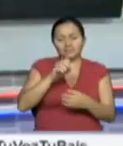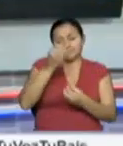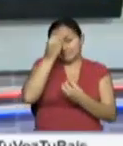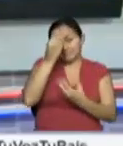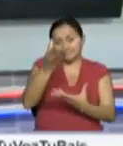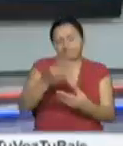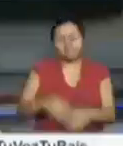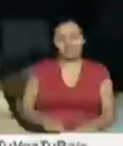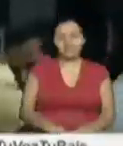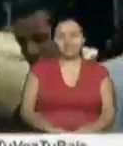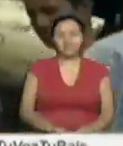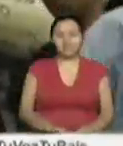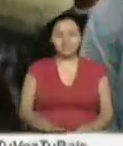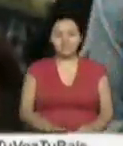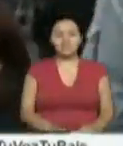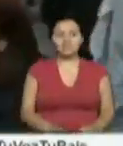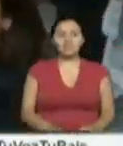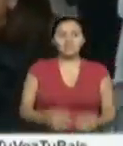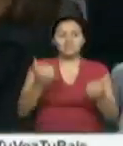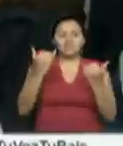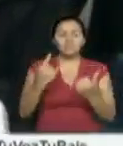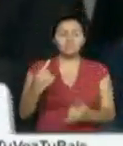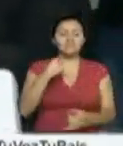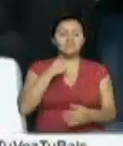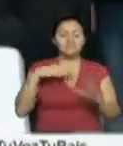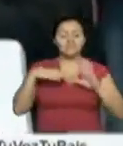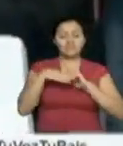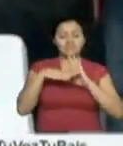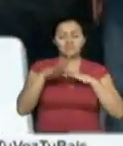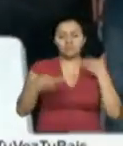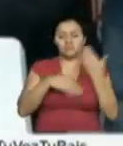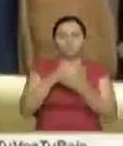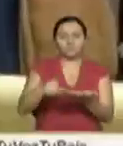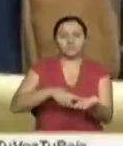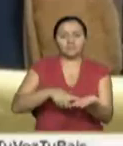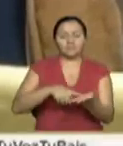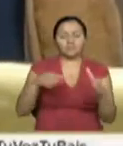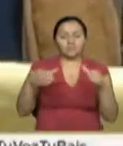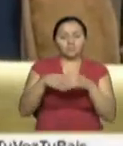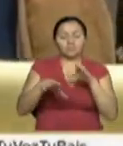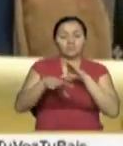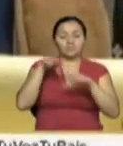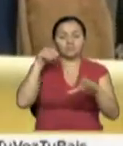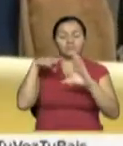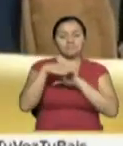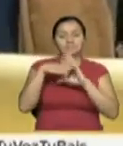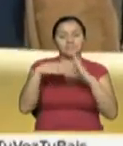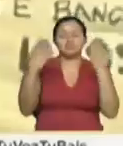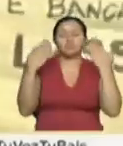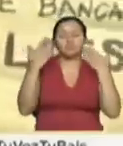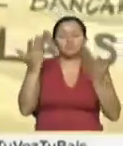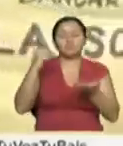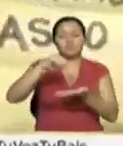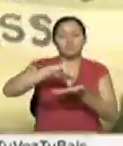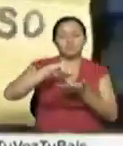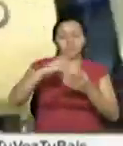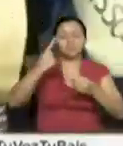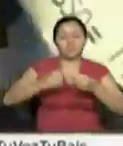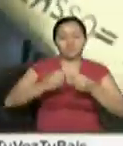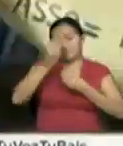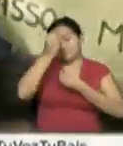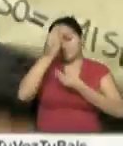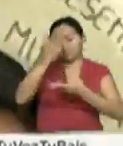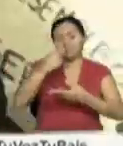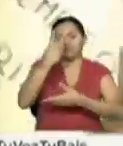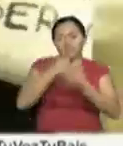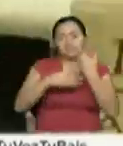contamos. El Frente de Víctimas del Feriado Bancario se reunió en los exteriores del Banco de Guayaquil en la ciudad de Quito. Cuentan que dejaron